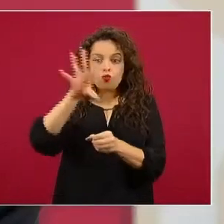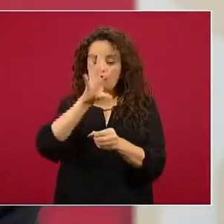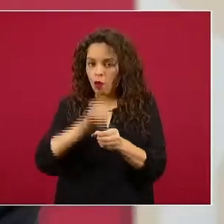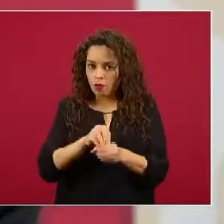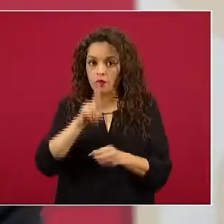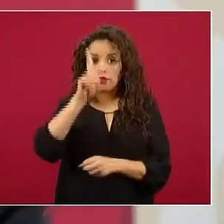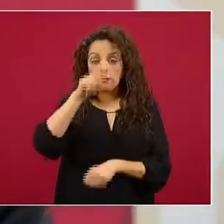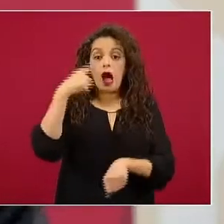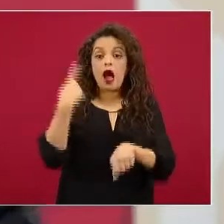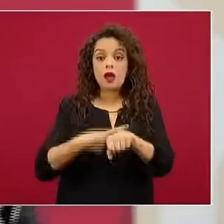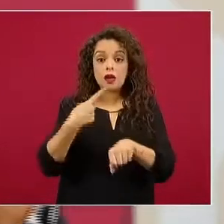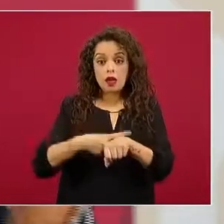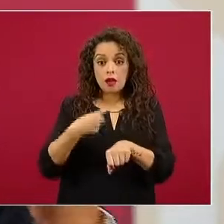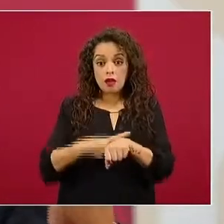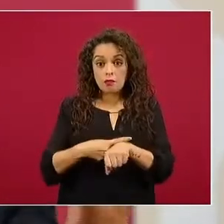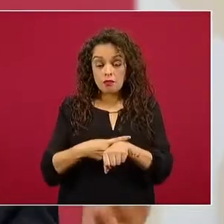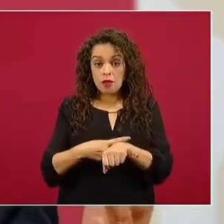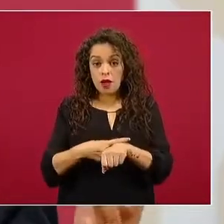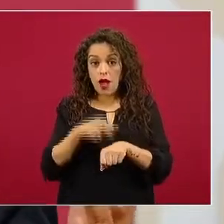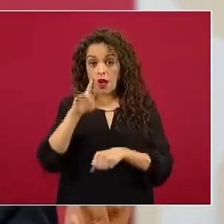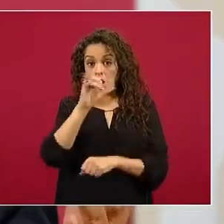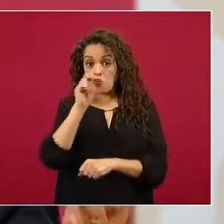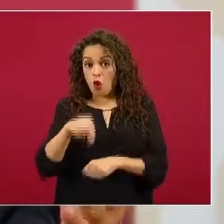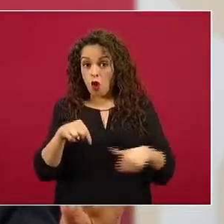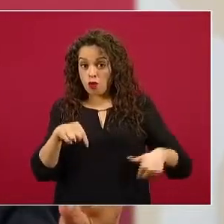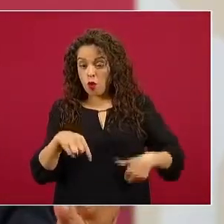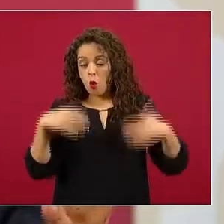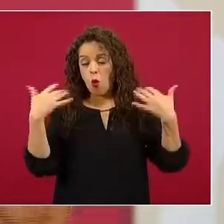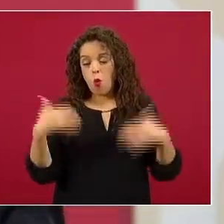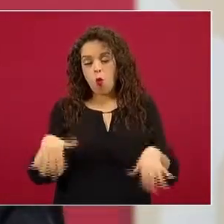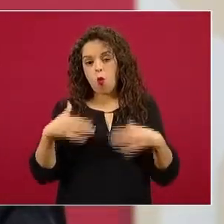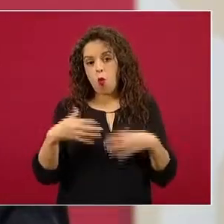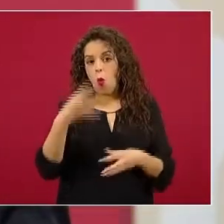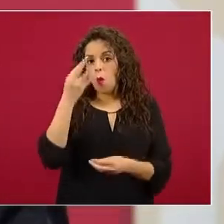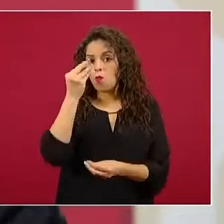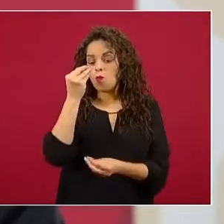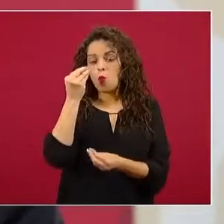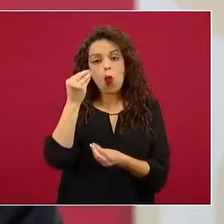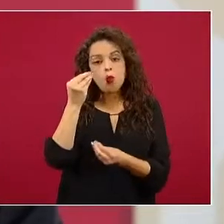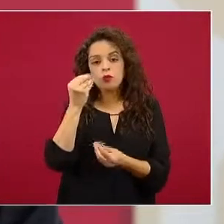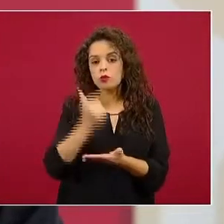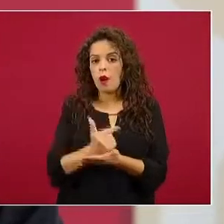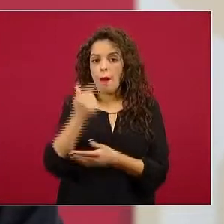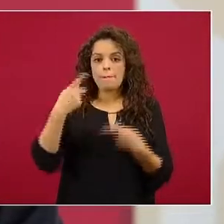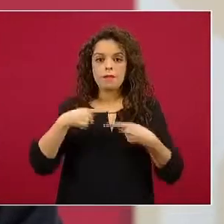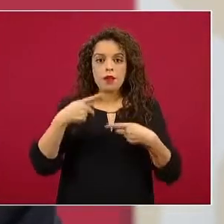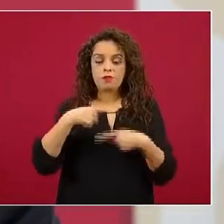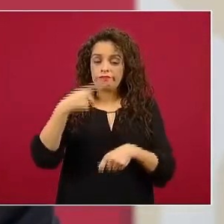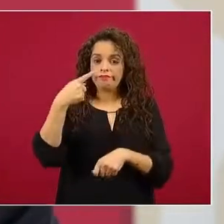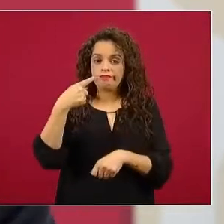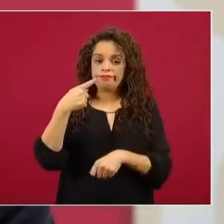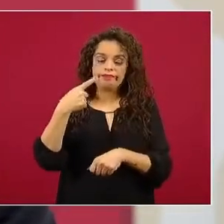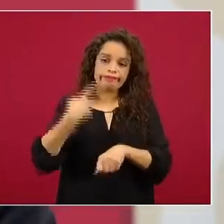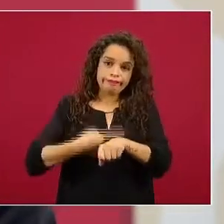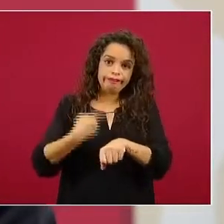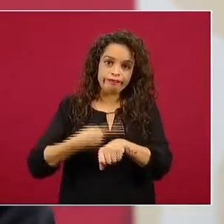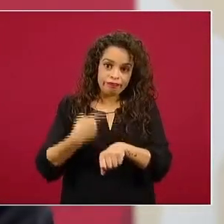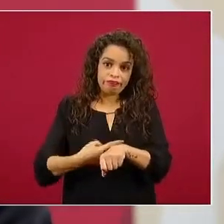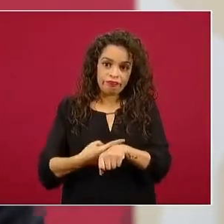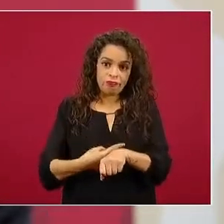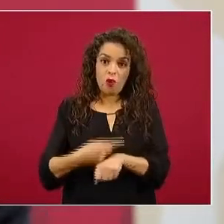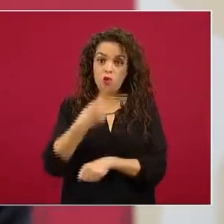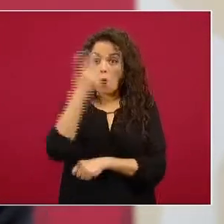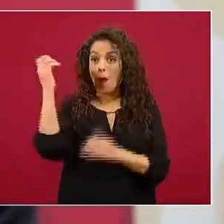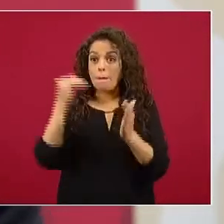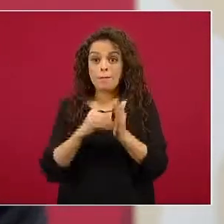es enorme, es un problema de salud pública enorme, donde tenemos más de 200,000 personas con enfermedad renal, de